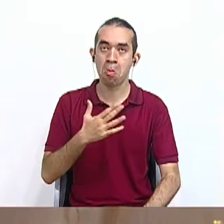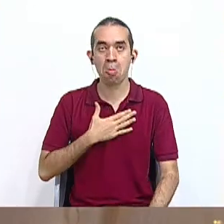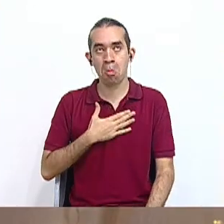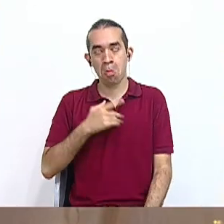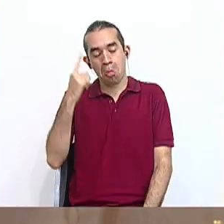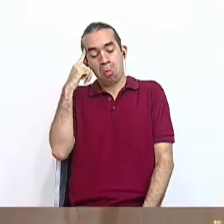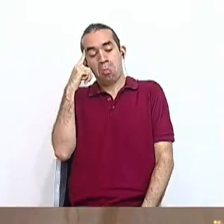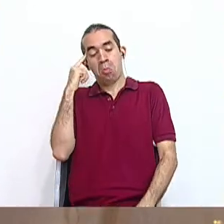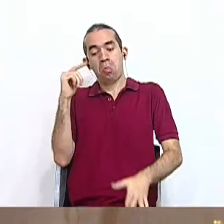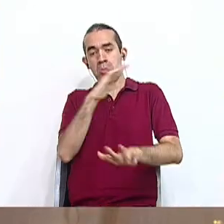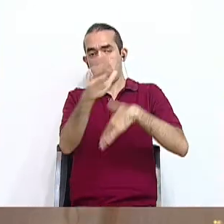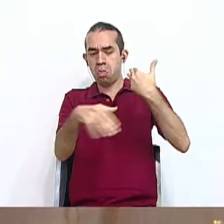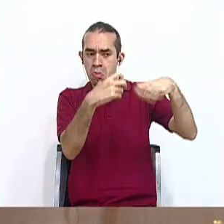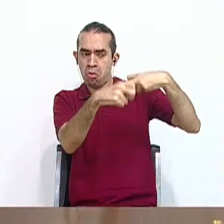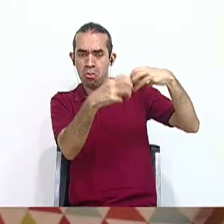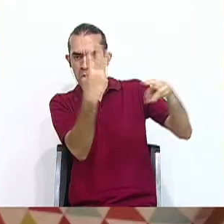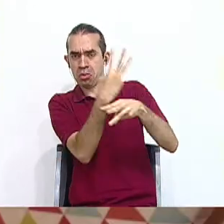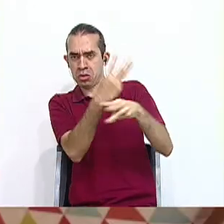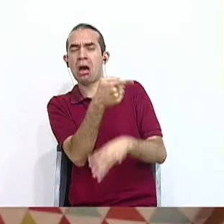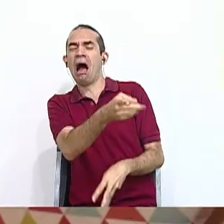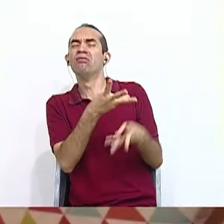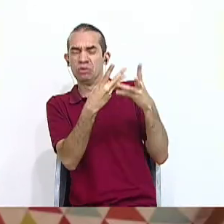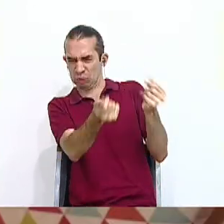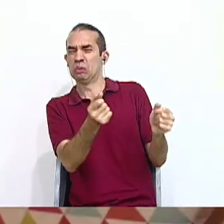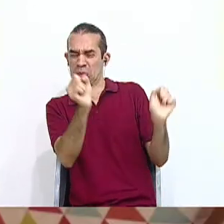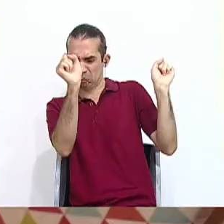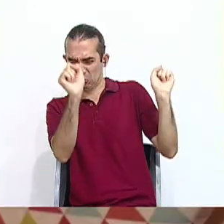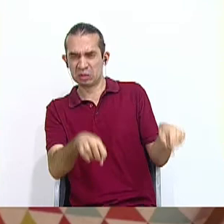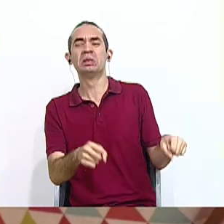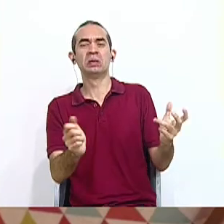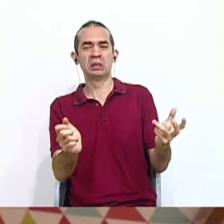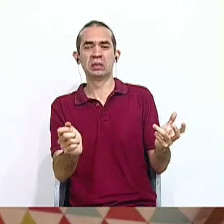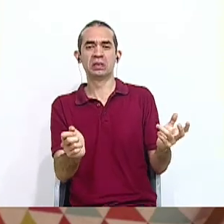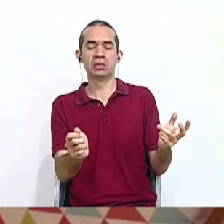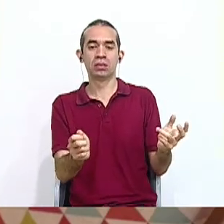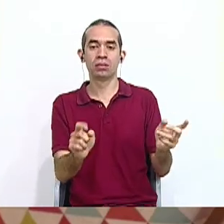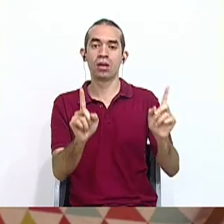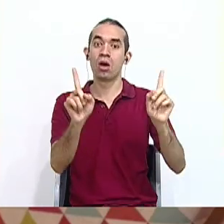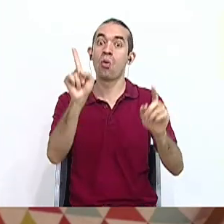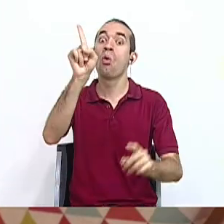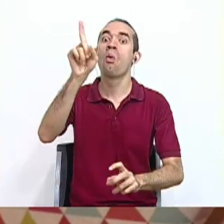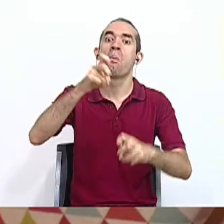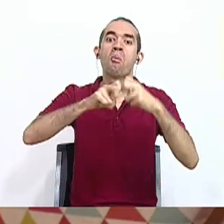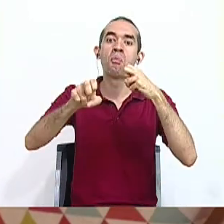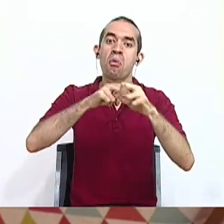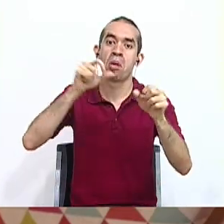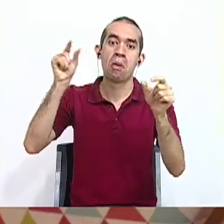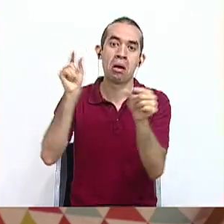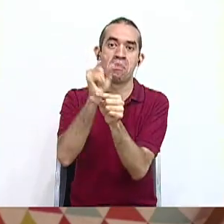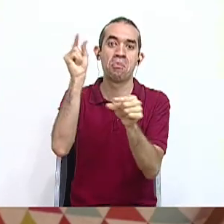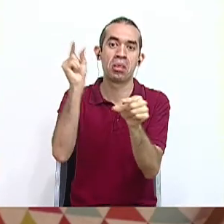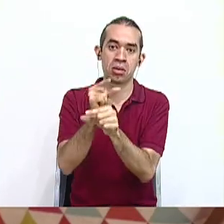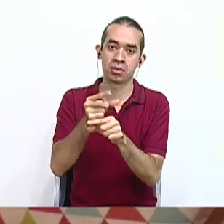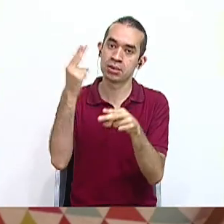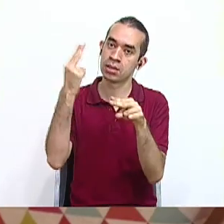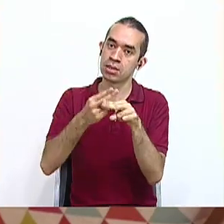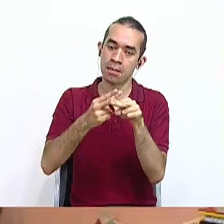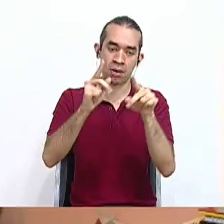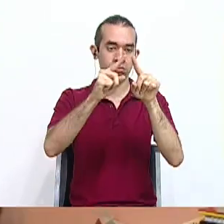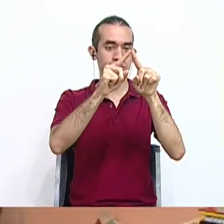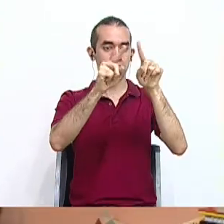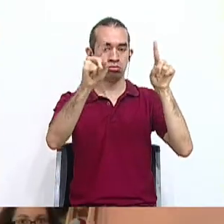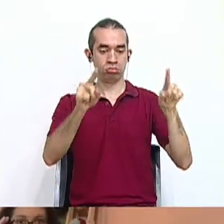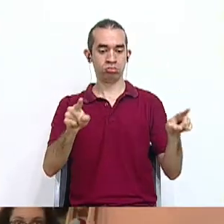todo problema matemático tiene solución. Sin embargo, existe un problema geométrico conocido como la cuadratura del